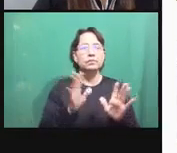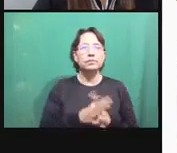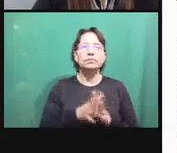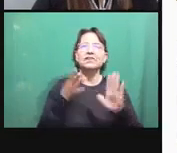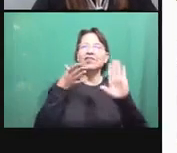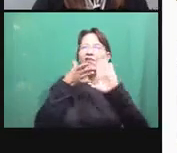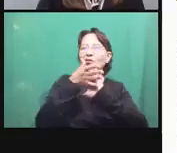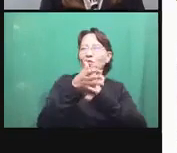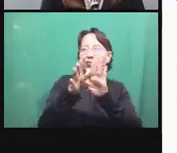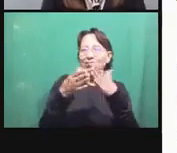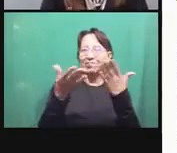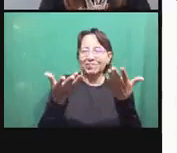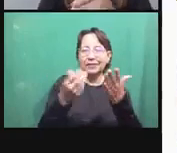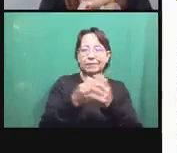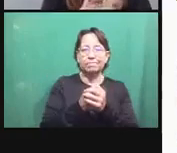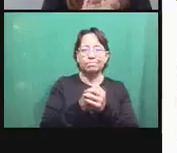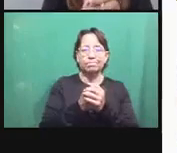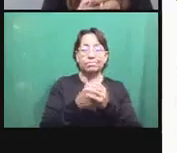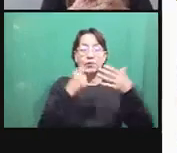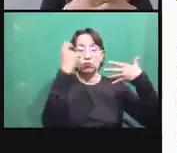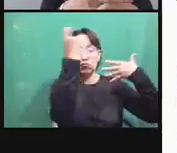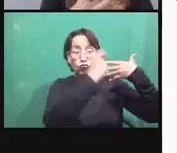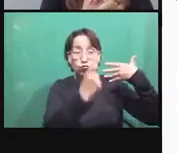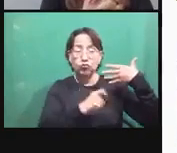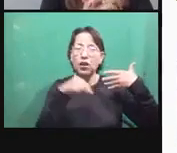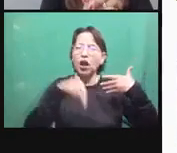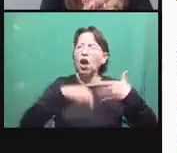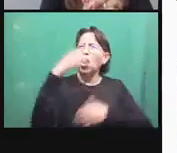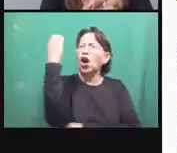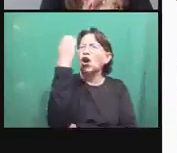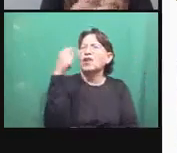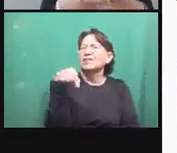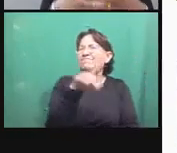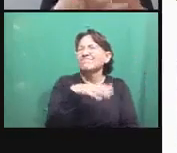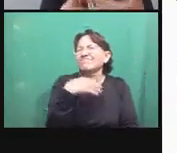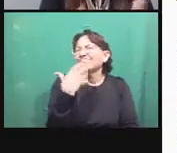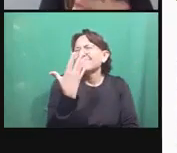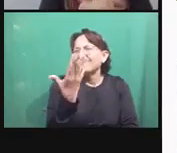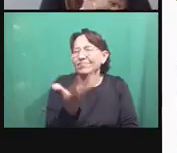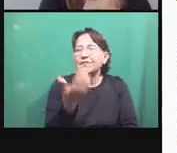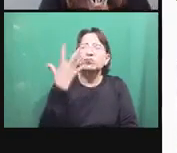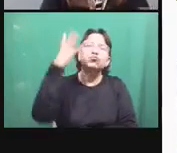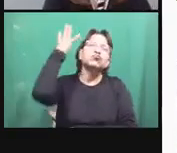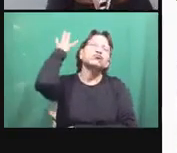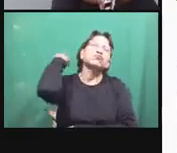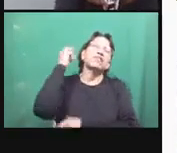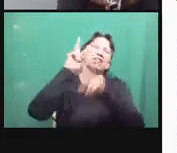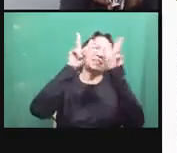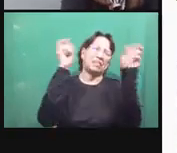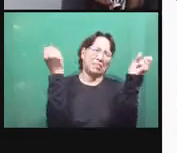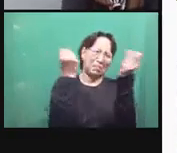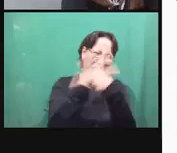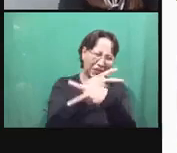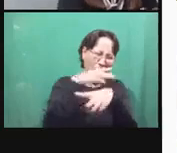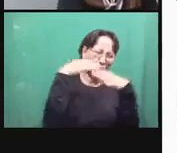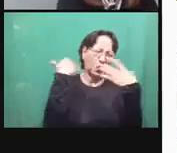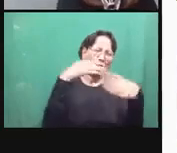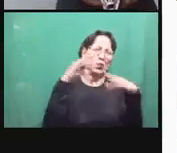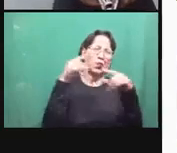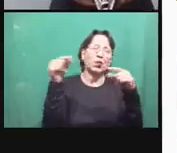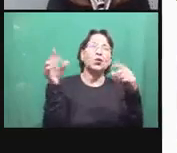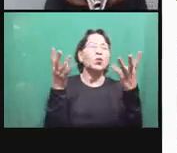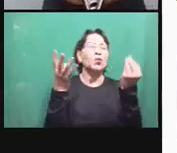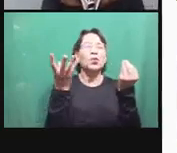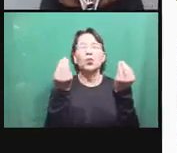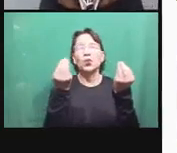contarles que pues, hablar de graffiti en Colombia también es hablar de la época de la violencia entre los partidos